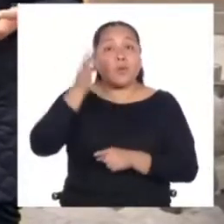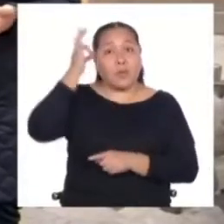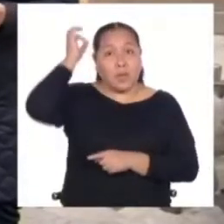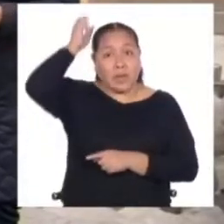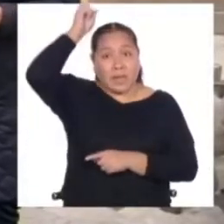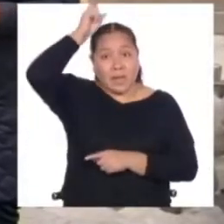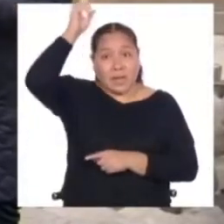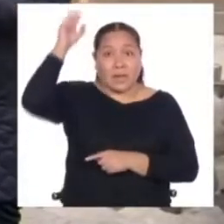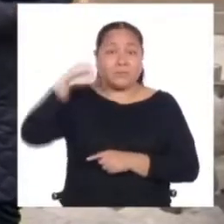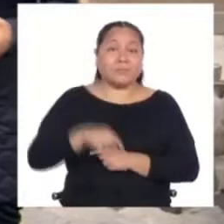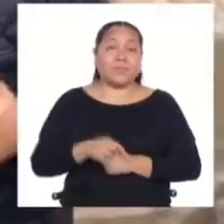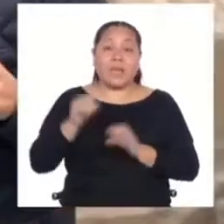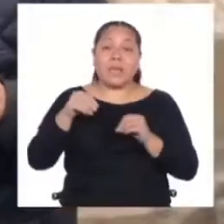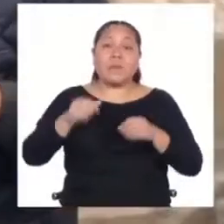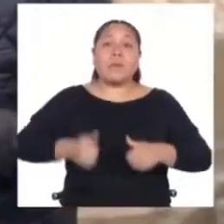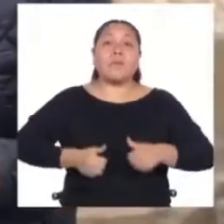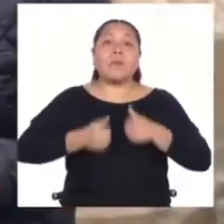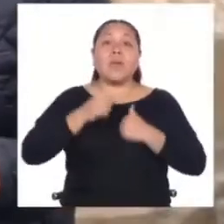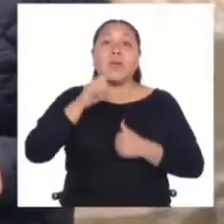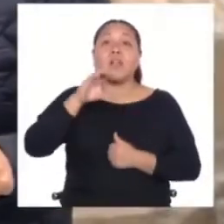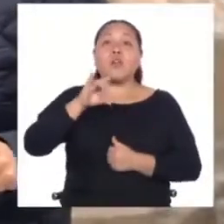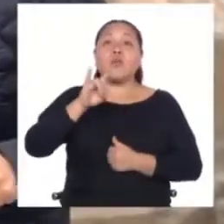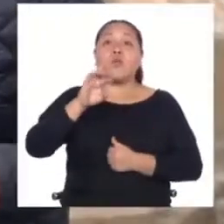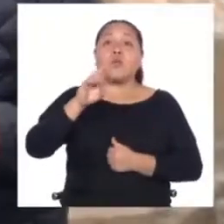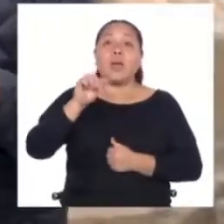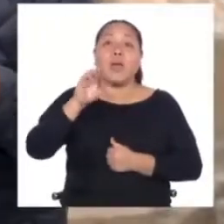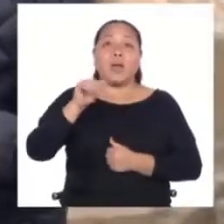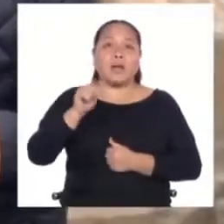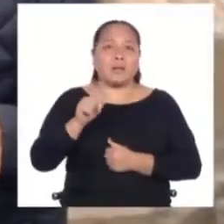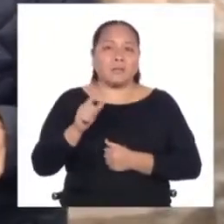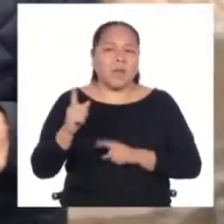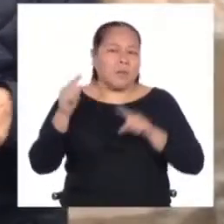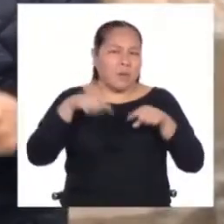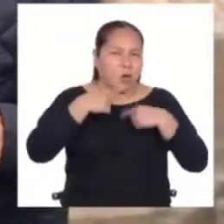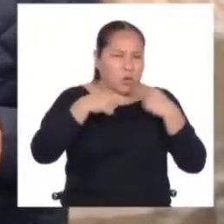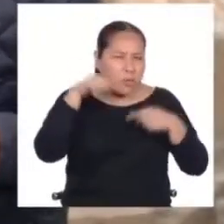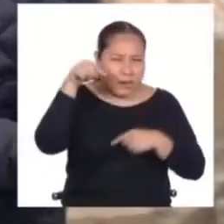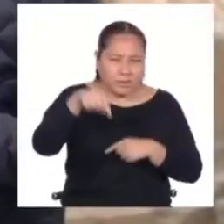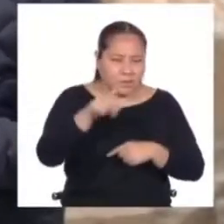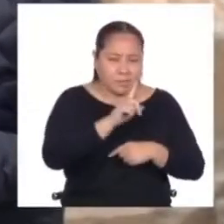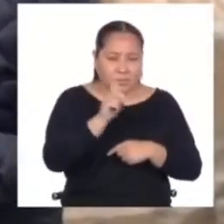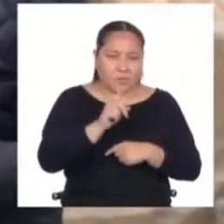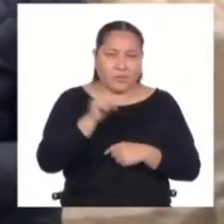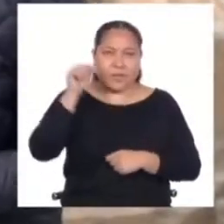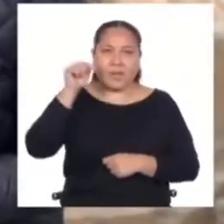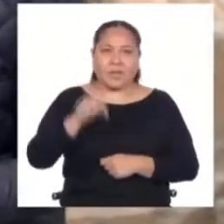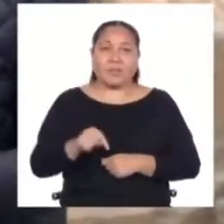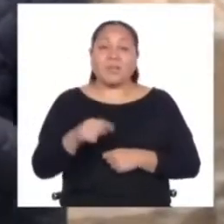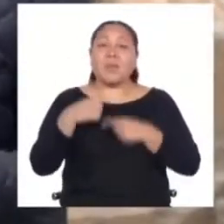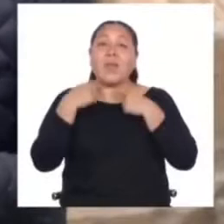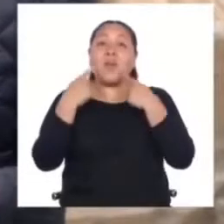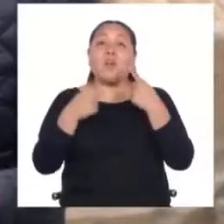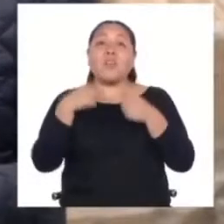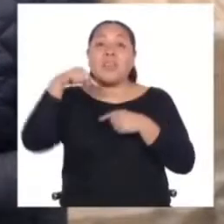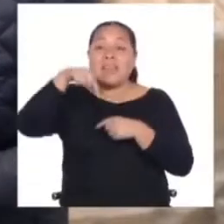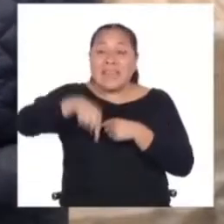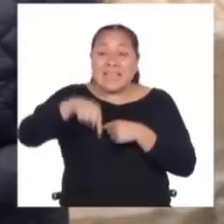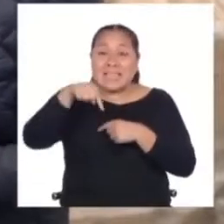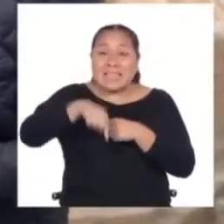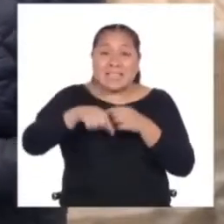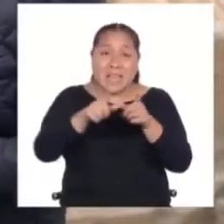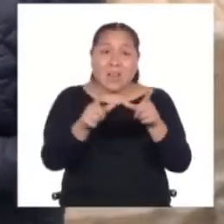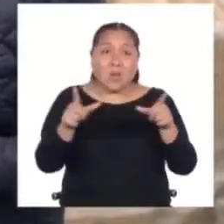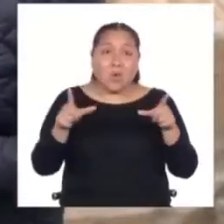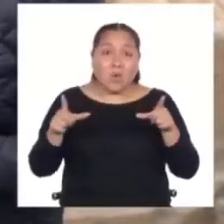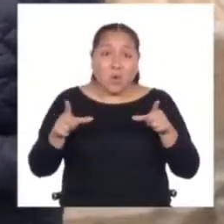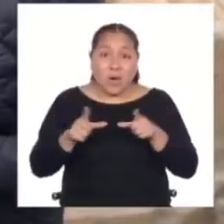curaca de esta zona y su familia. Pero no hemos venido hasta aquí para contarles eso, sino para contarles que en este lugar